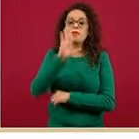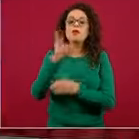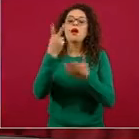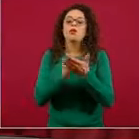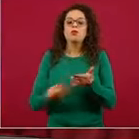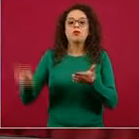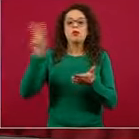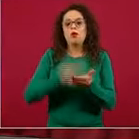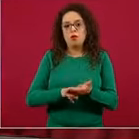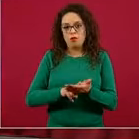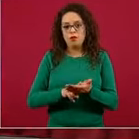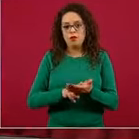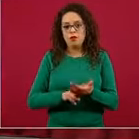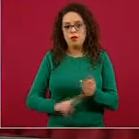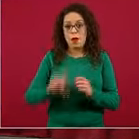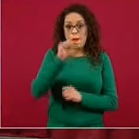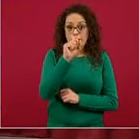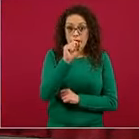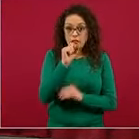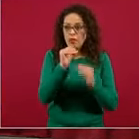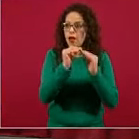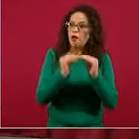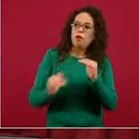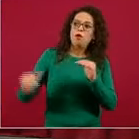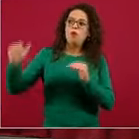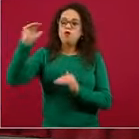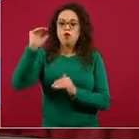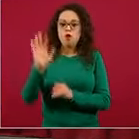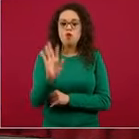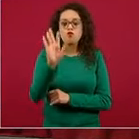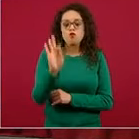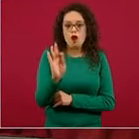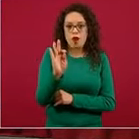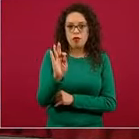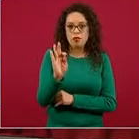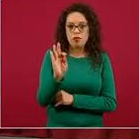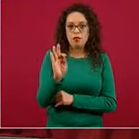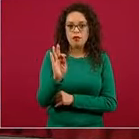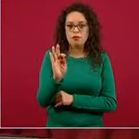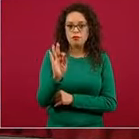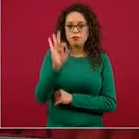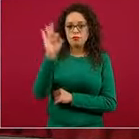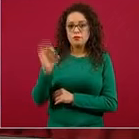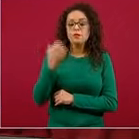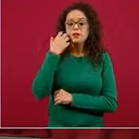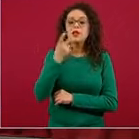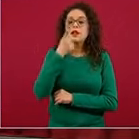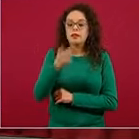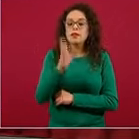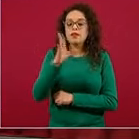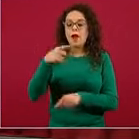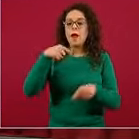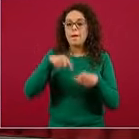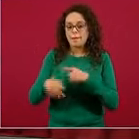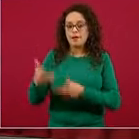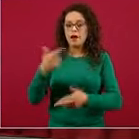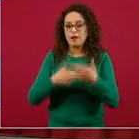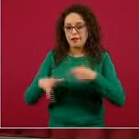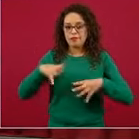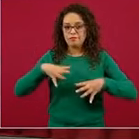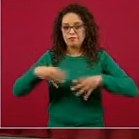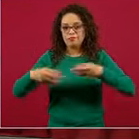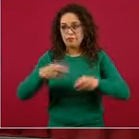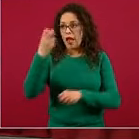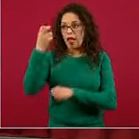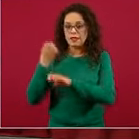De un 20 está saltando a un 40, lo cual habla entonces de que hay una reactivación de la transmisión en dicha